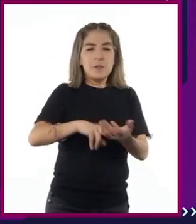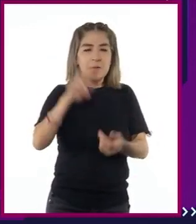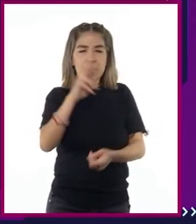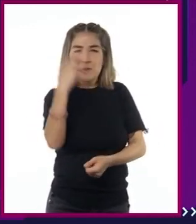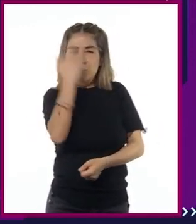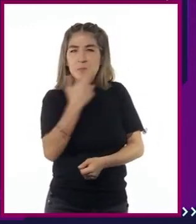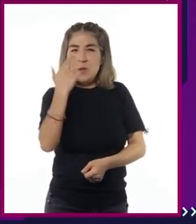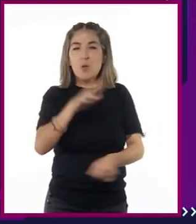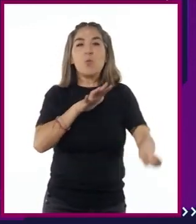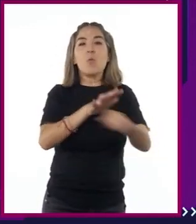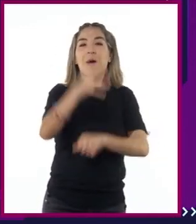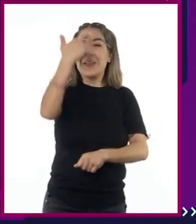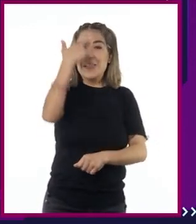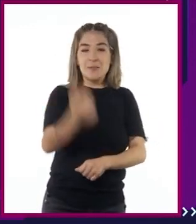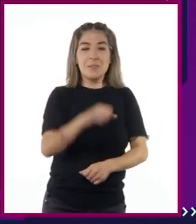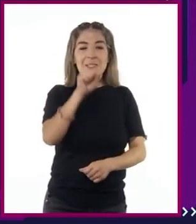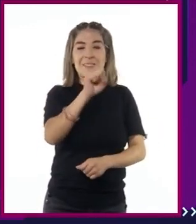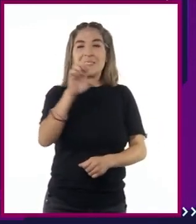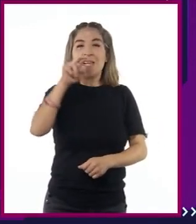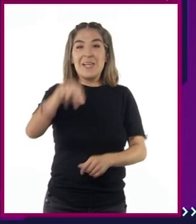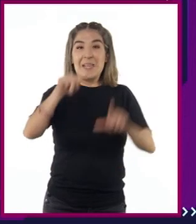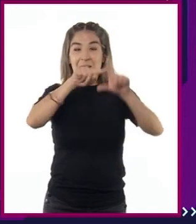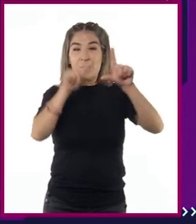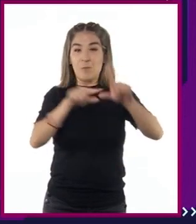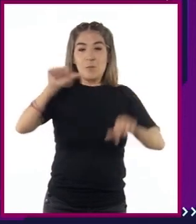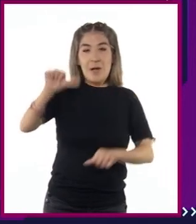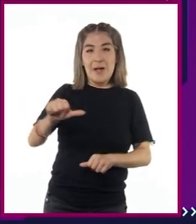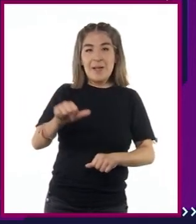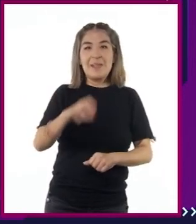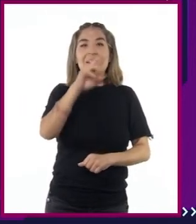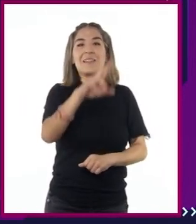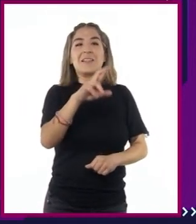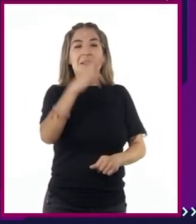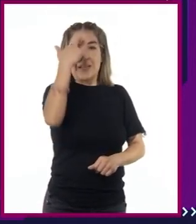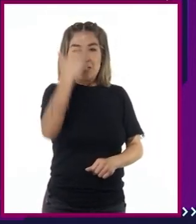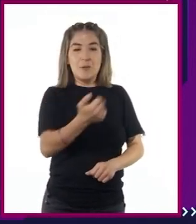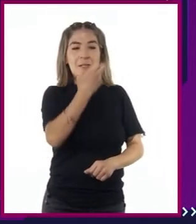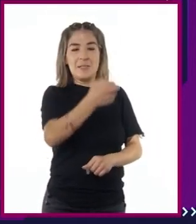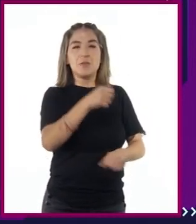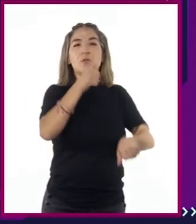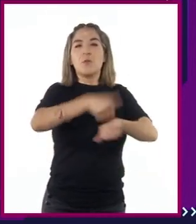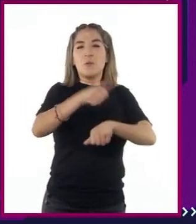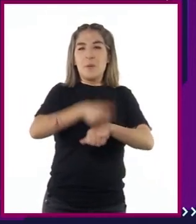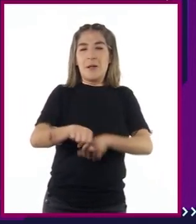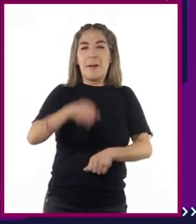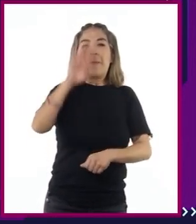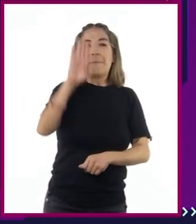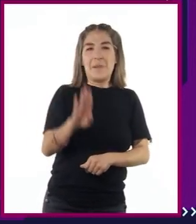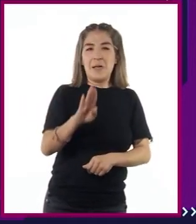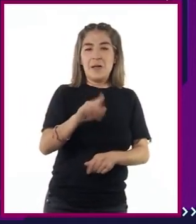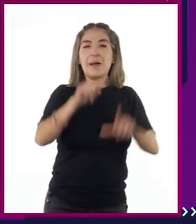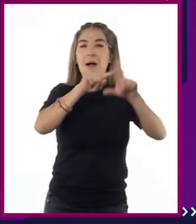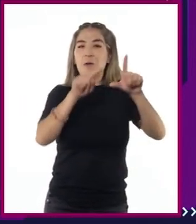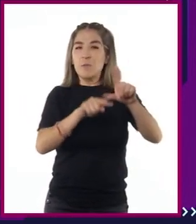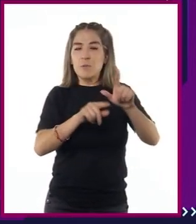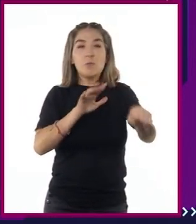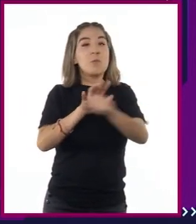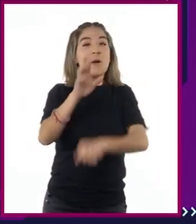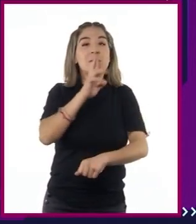la razón seno del ángulo A y la razón coseno del ángulo B. La respuesta